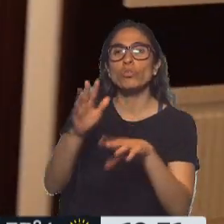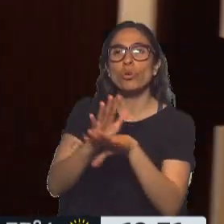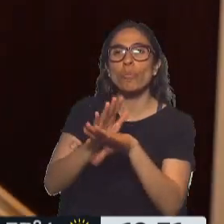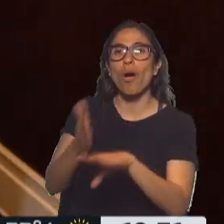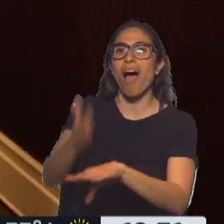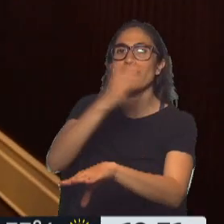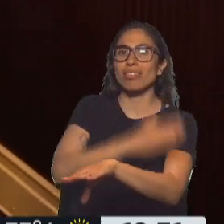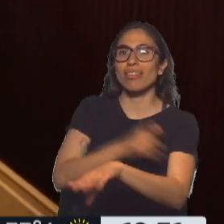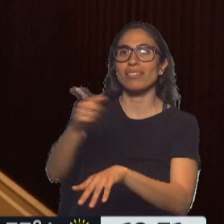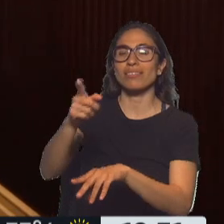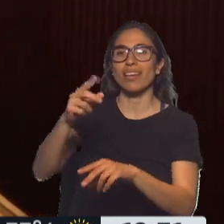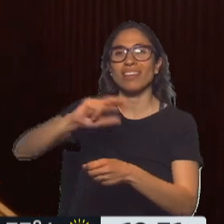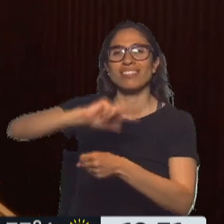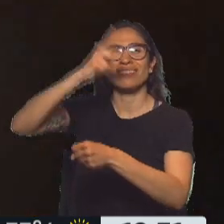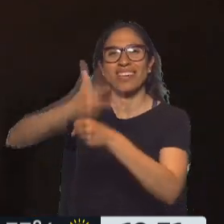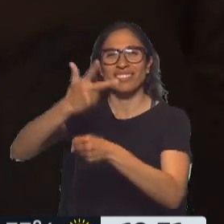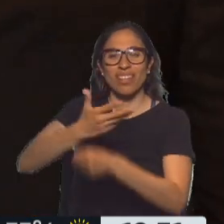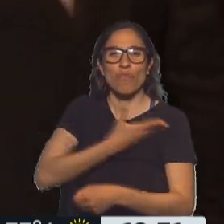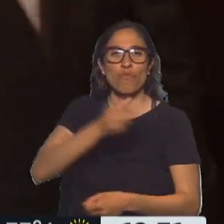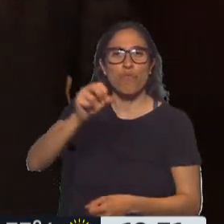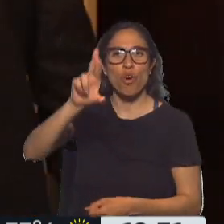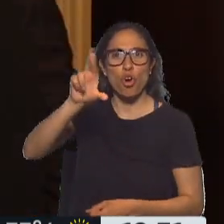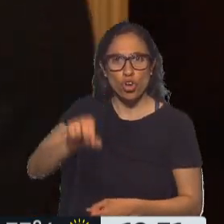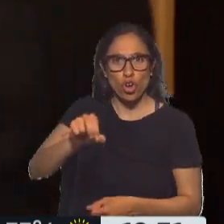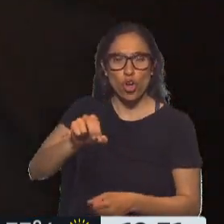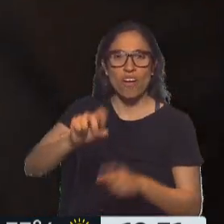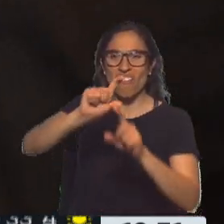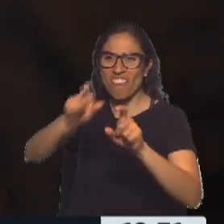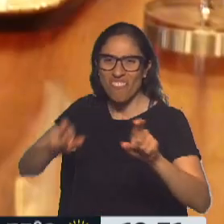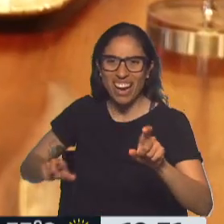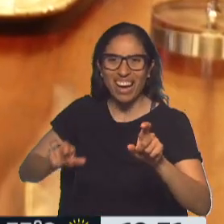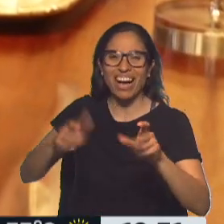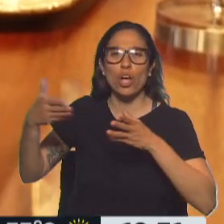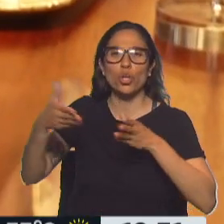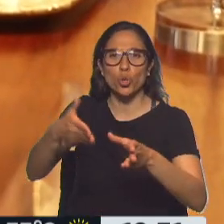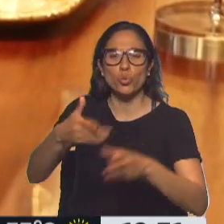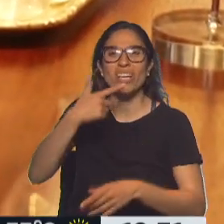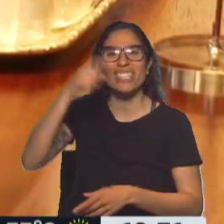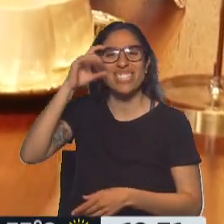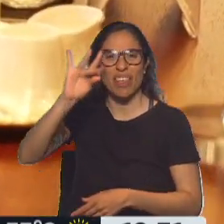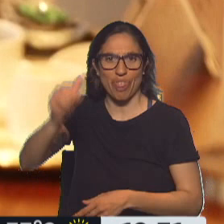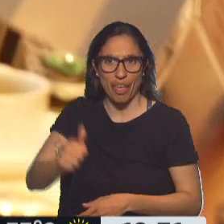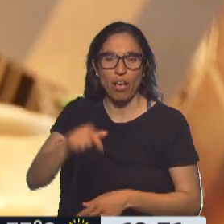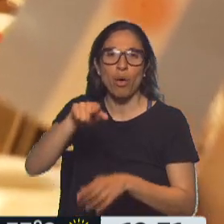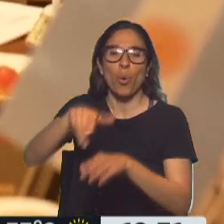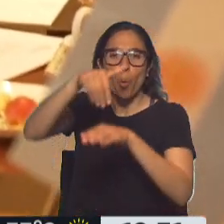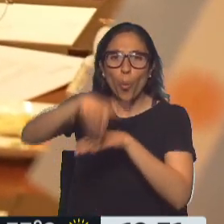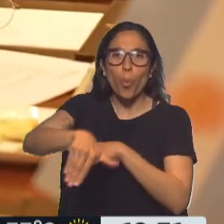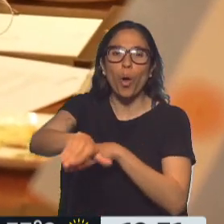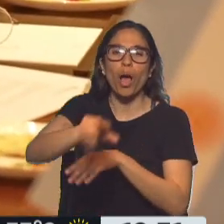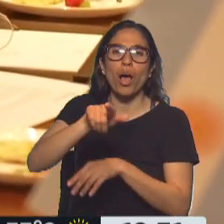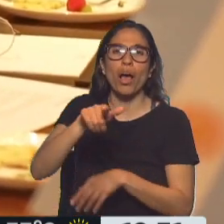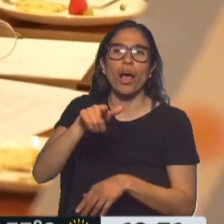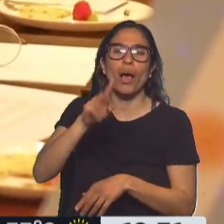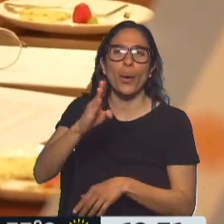el tercer foro de la Franja y la Ruta de la Seda, una cumbre de mandatarios que va a tener lugar en la ciudad de